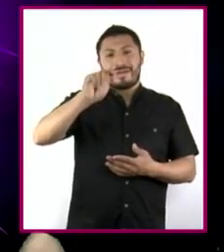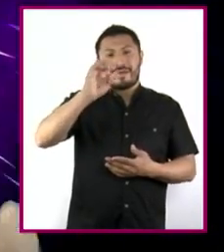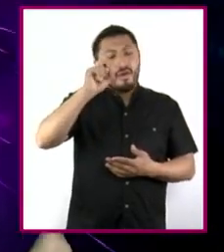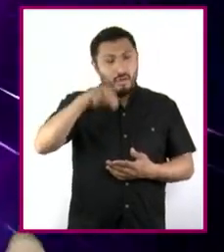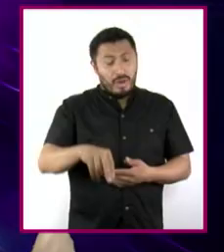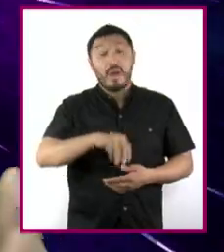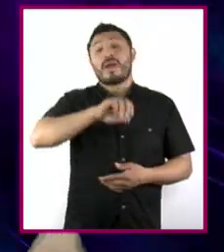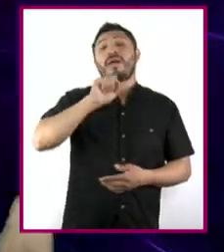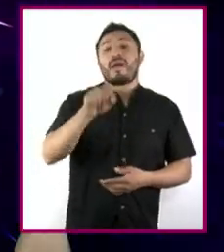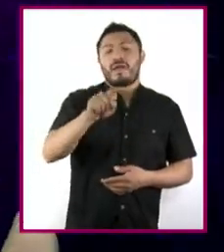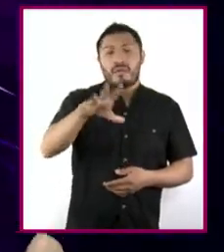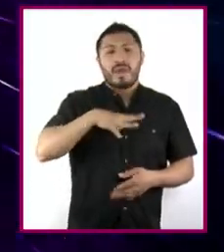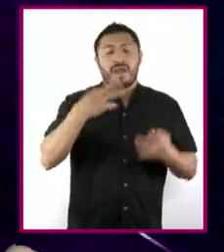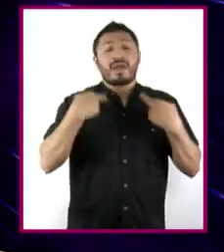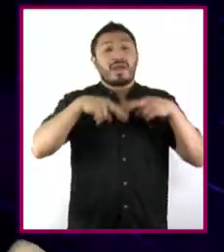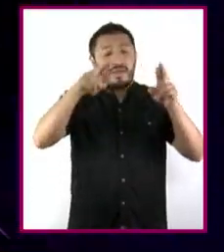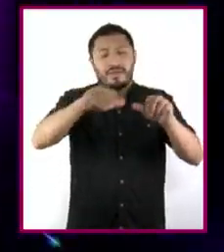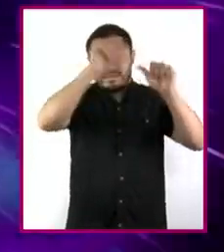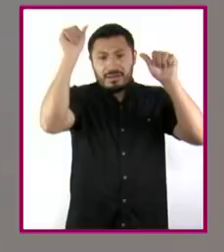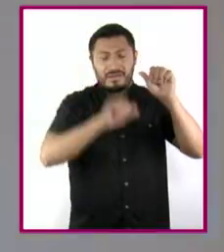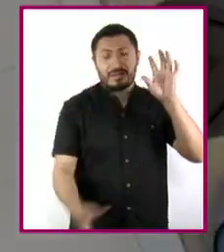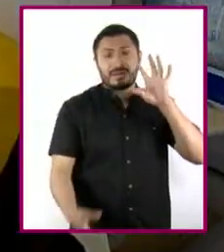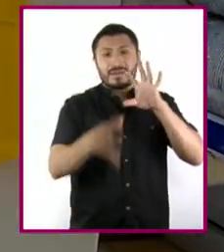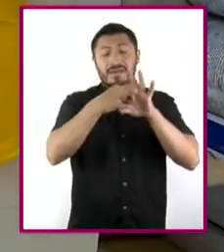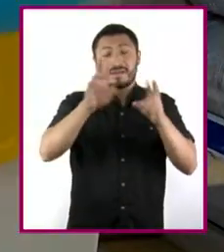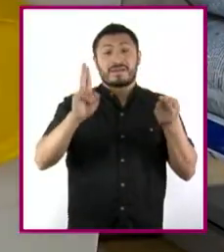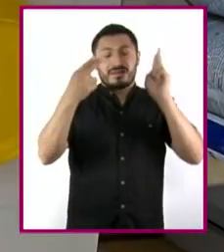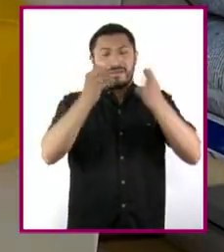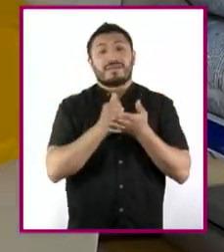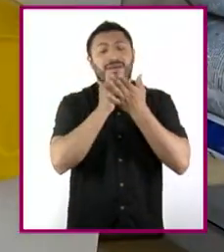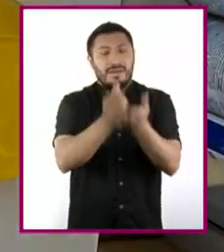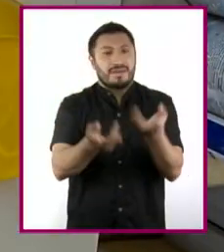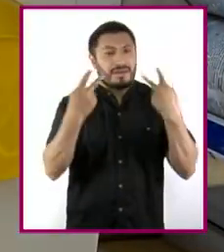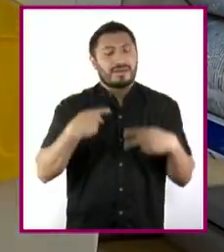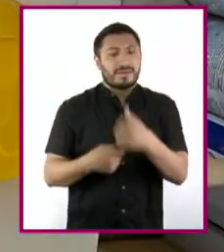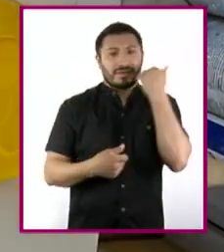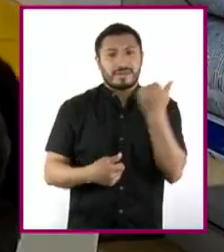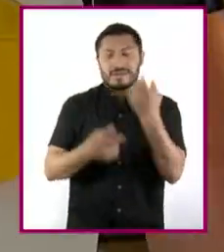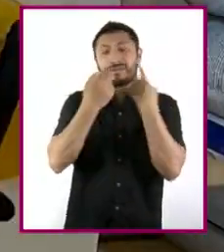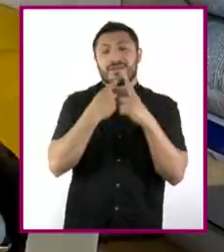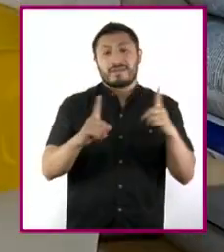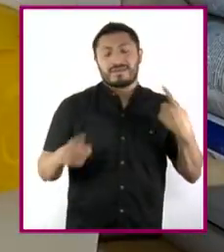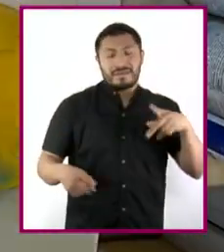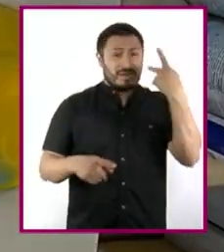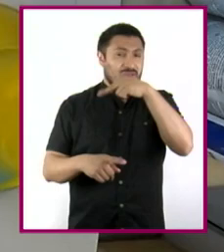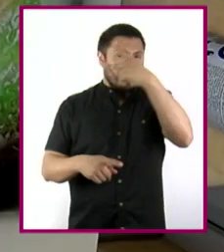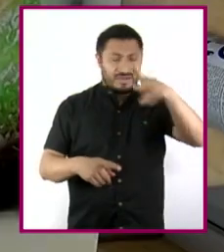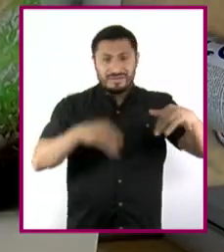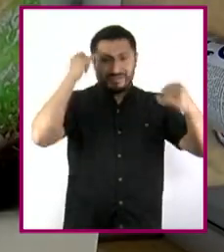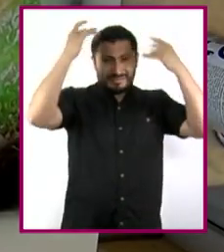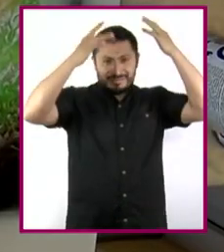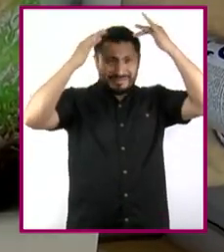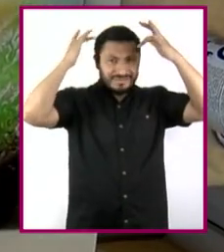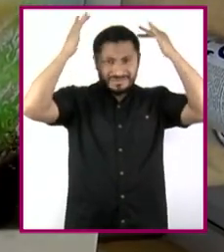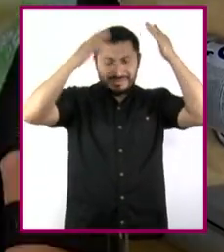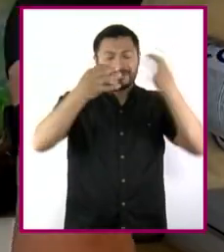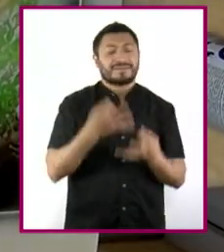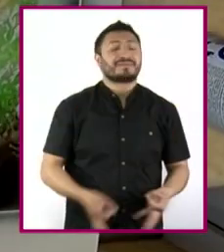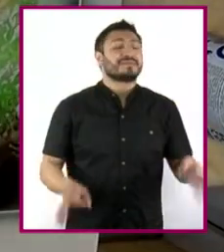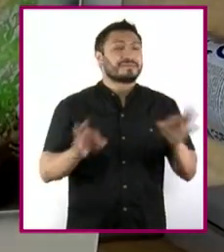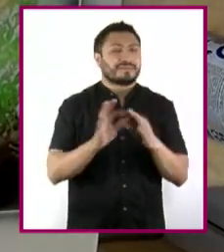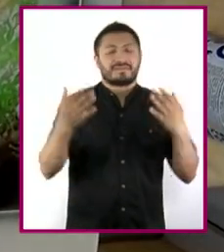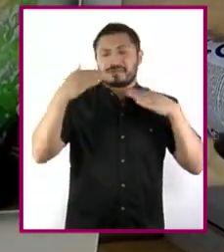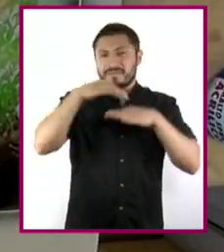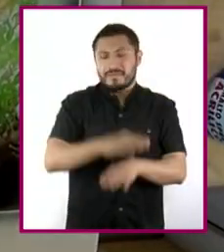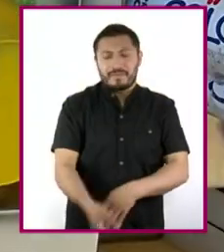lado, las representaciones artísticas asociadas al espacio ayudan a las y los estudiantes en el desarrollo de su creatividad, algo vital en los